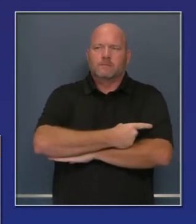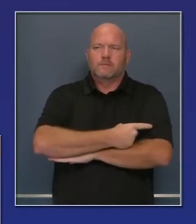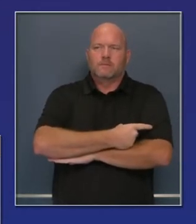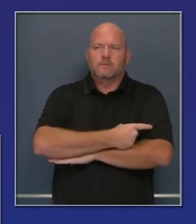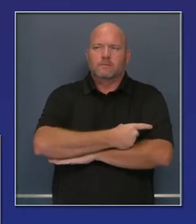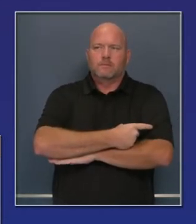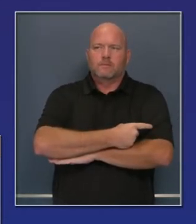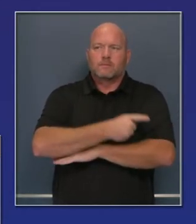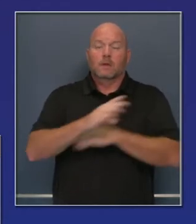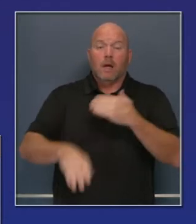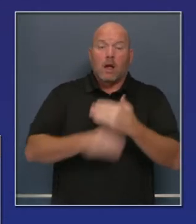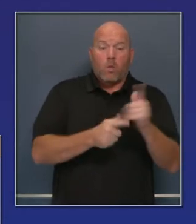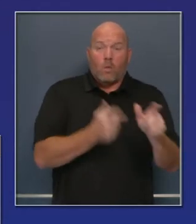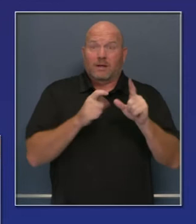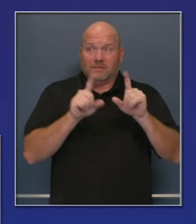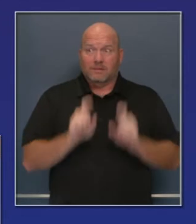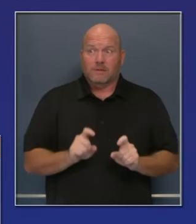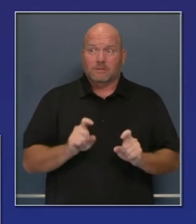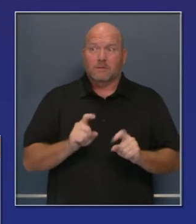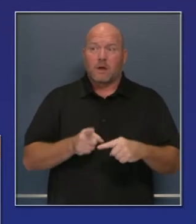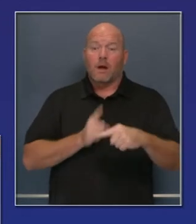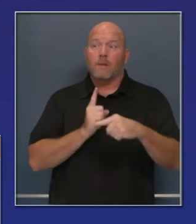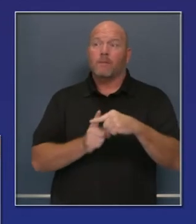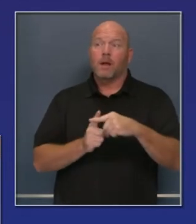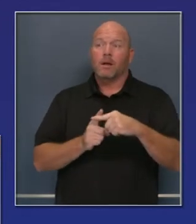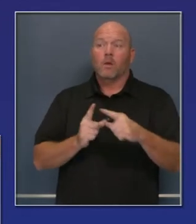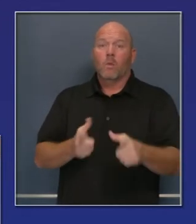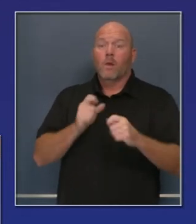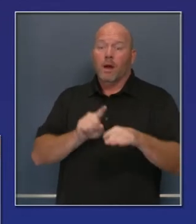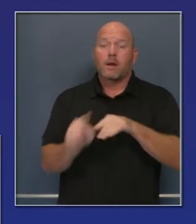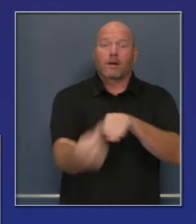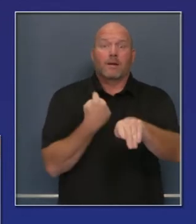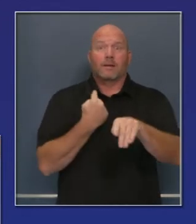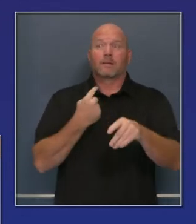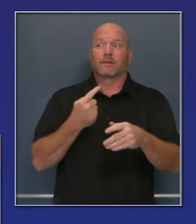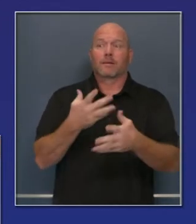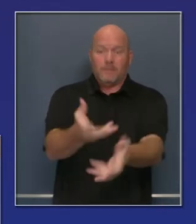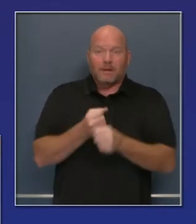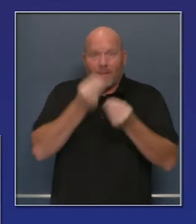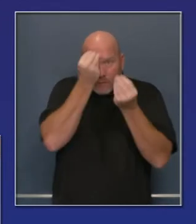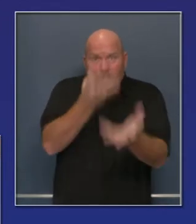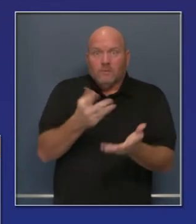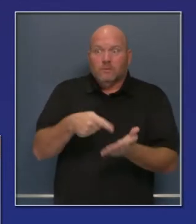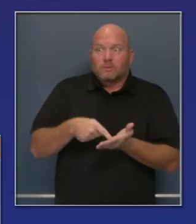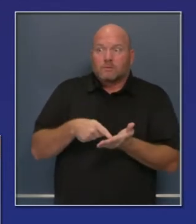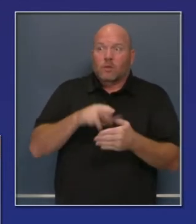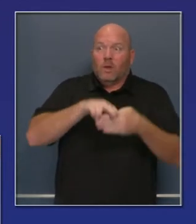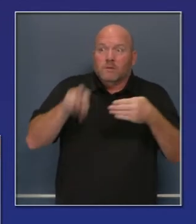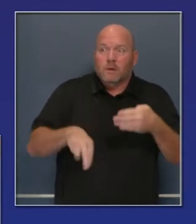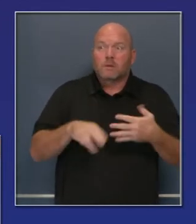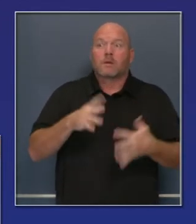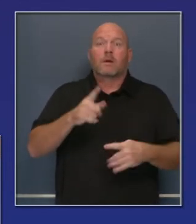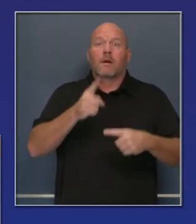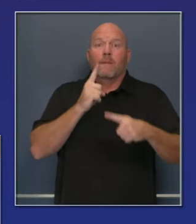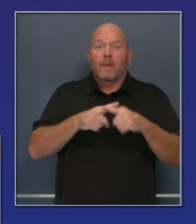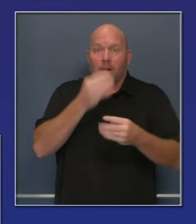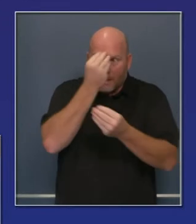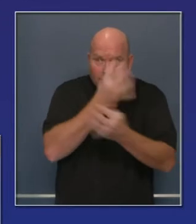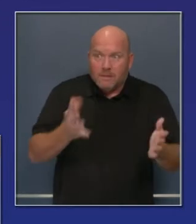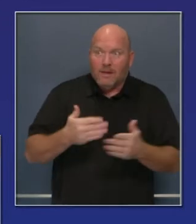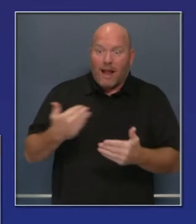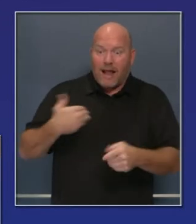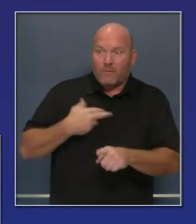la adición de resultados rápidos de las pruebas 24 a 48 horas junto con la información en manos